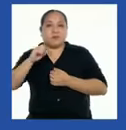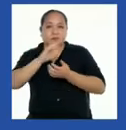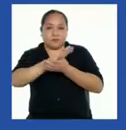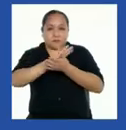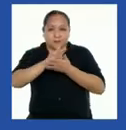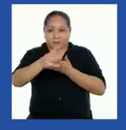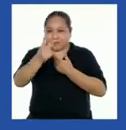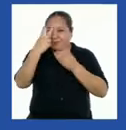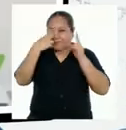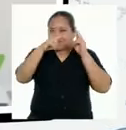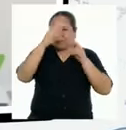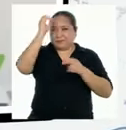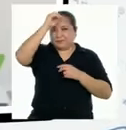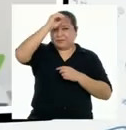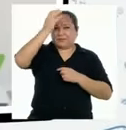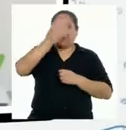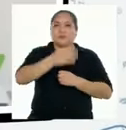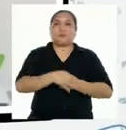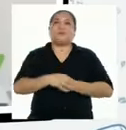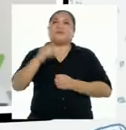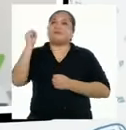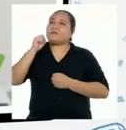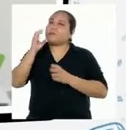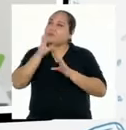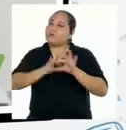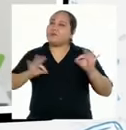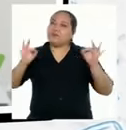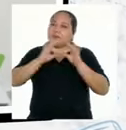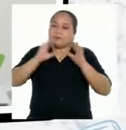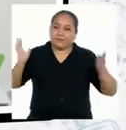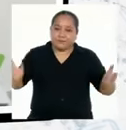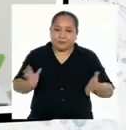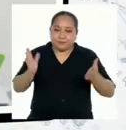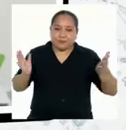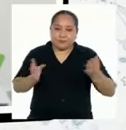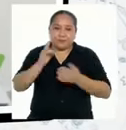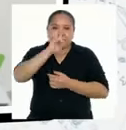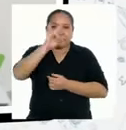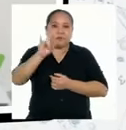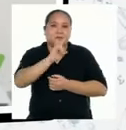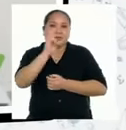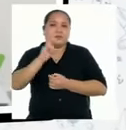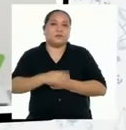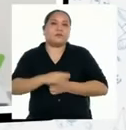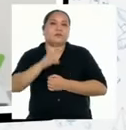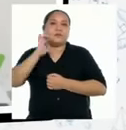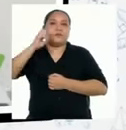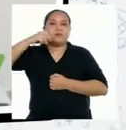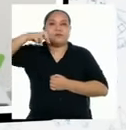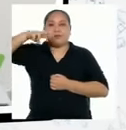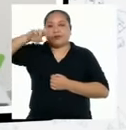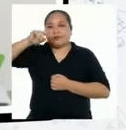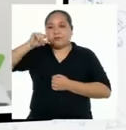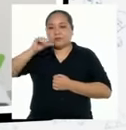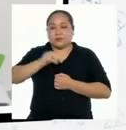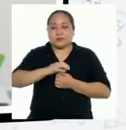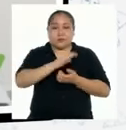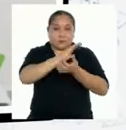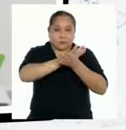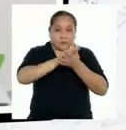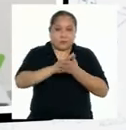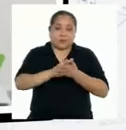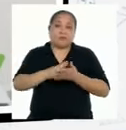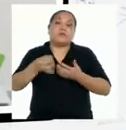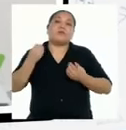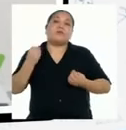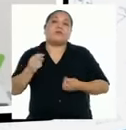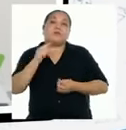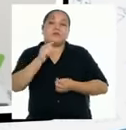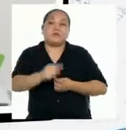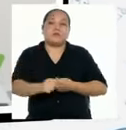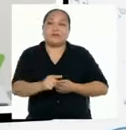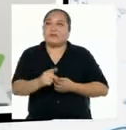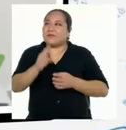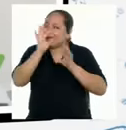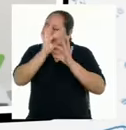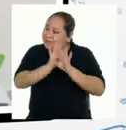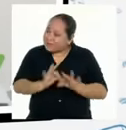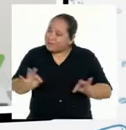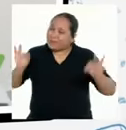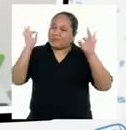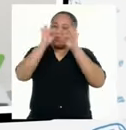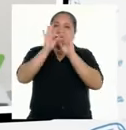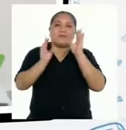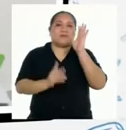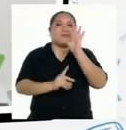opinan. Es importante que se fomente el uso de energía limpia porque son imprescindibles